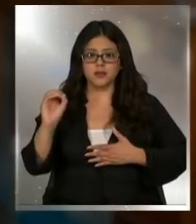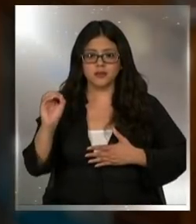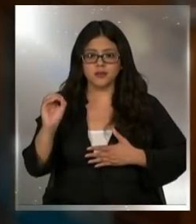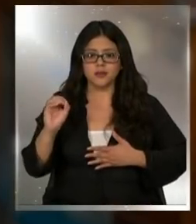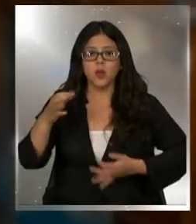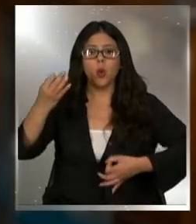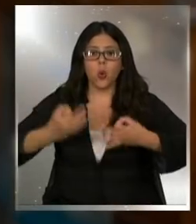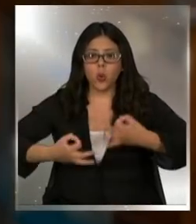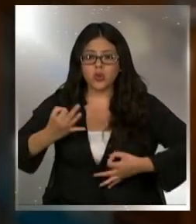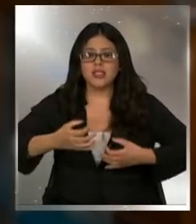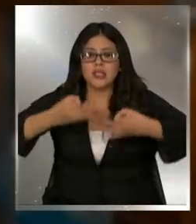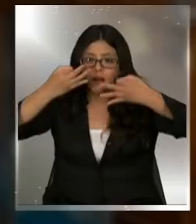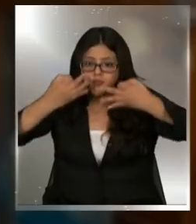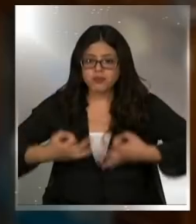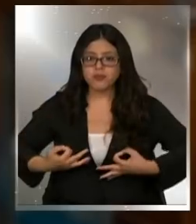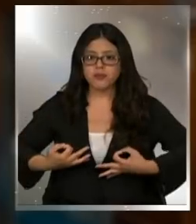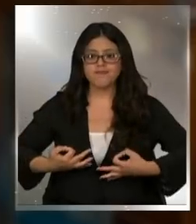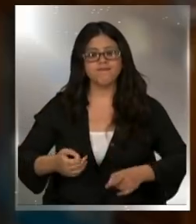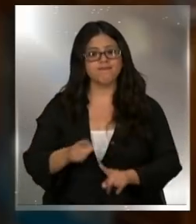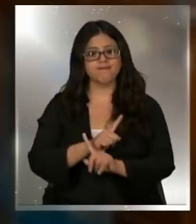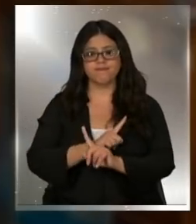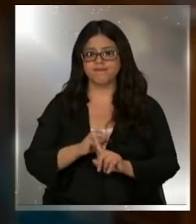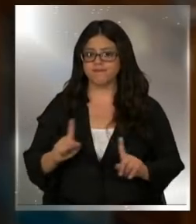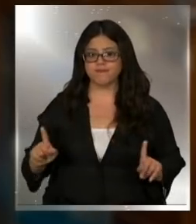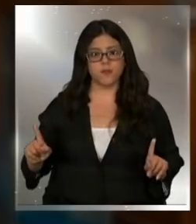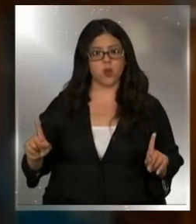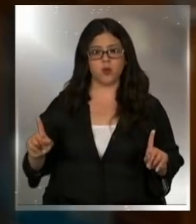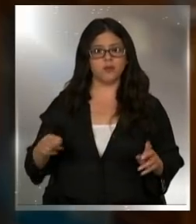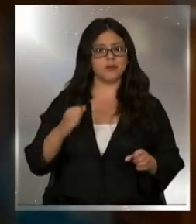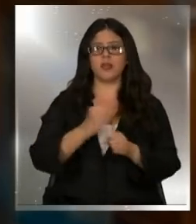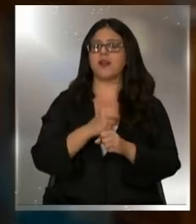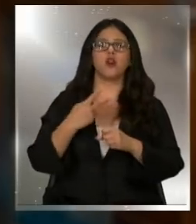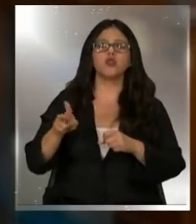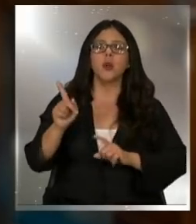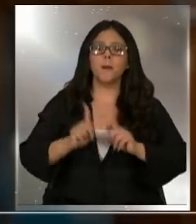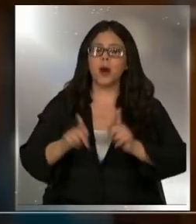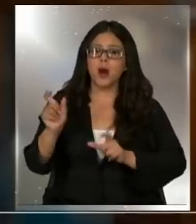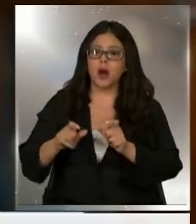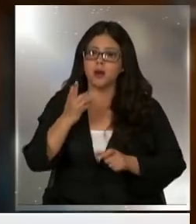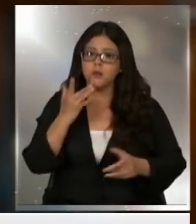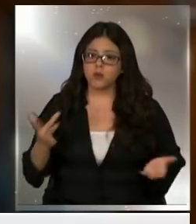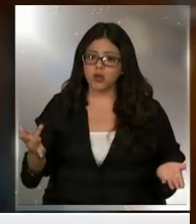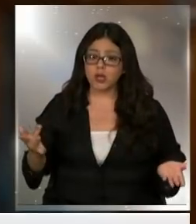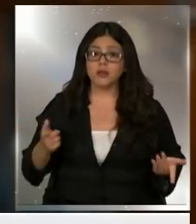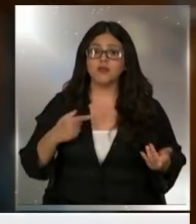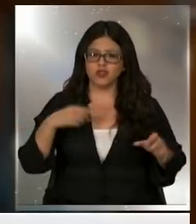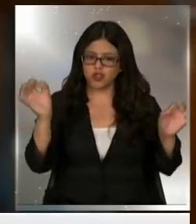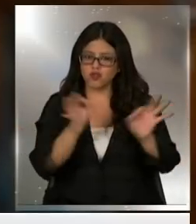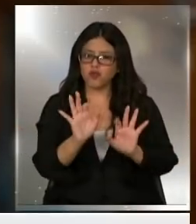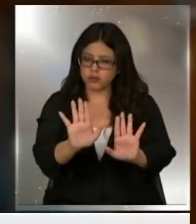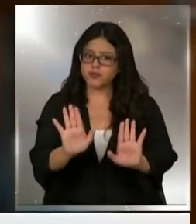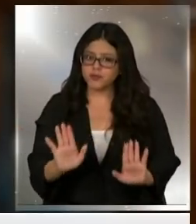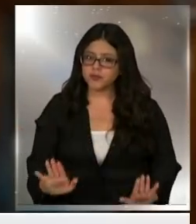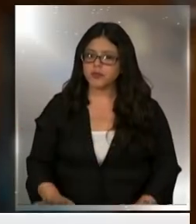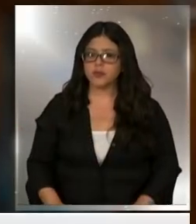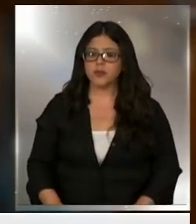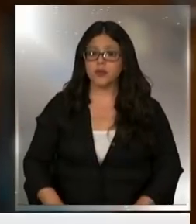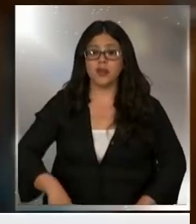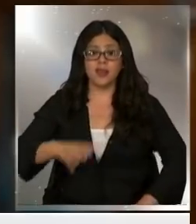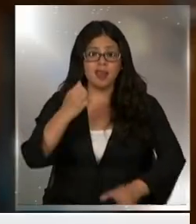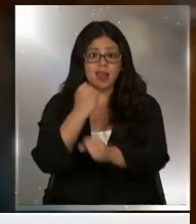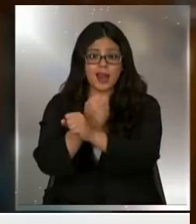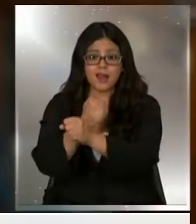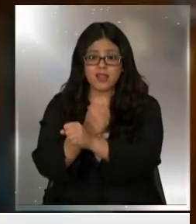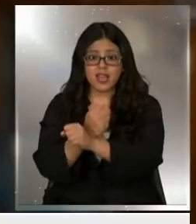La justicia no está ejerciendo la labor de justicia para algunas personas. Porque, le explico por qué. Porque